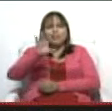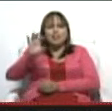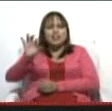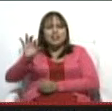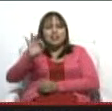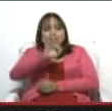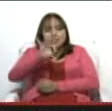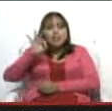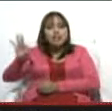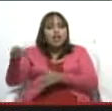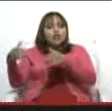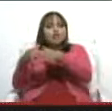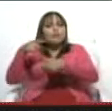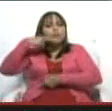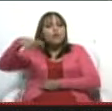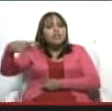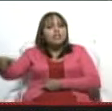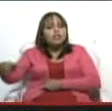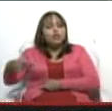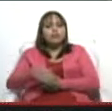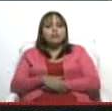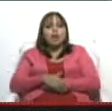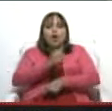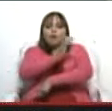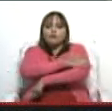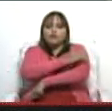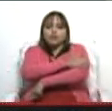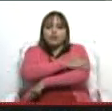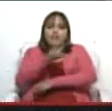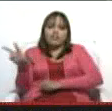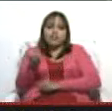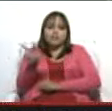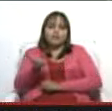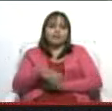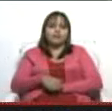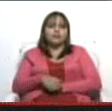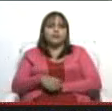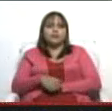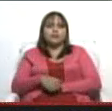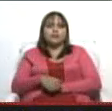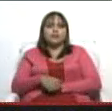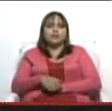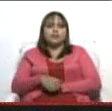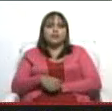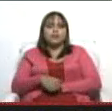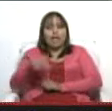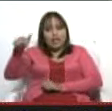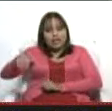33 organizaciones políticas de la oposición venezolana.